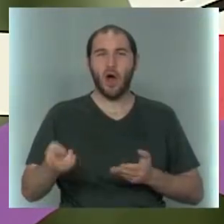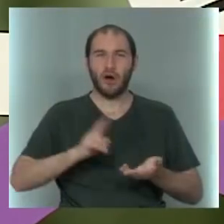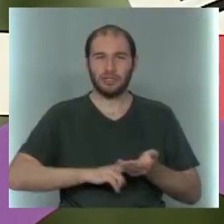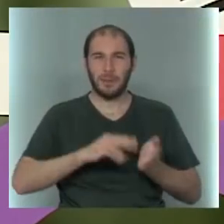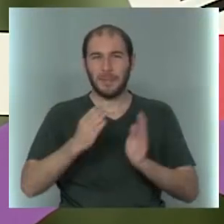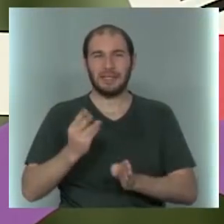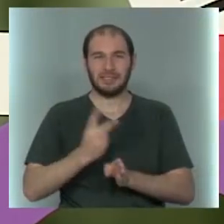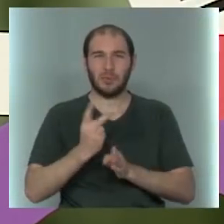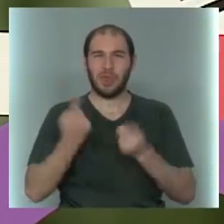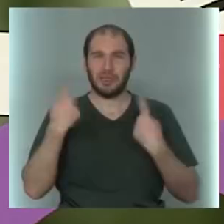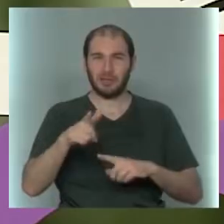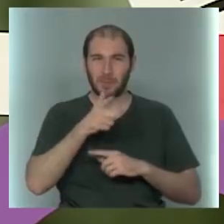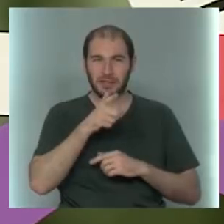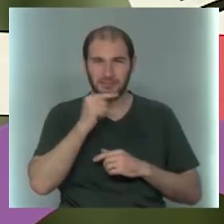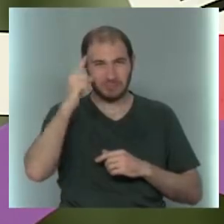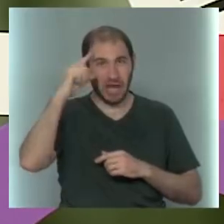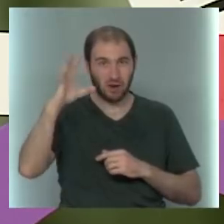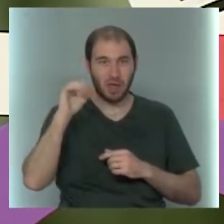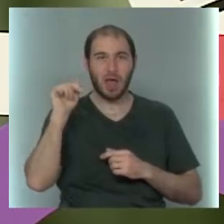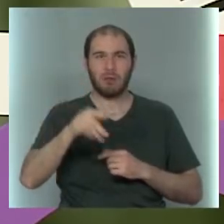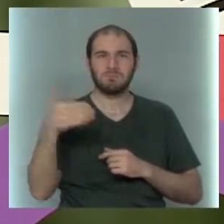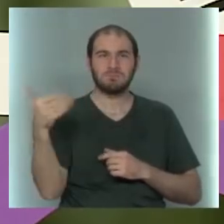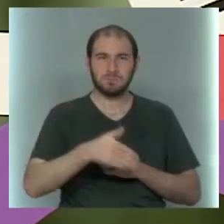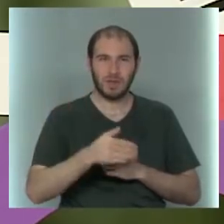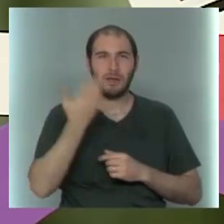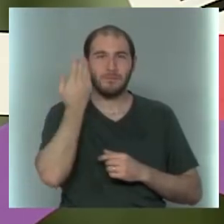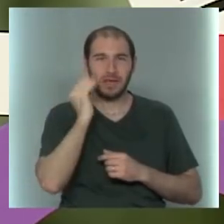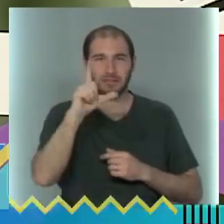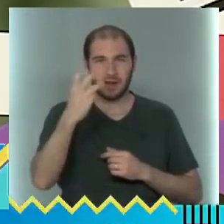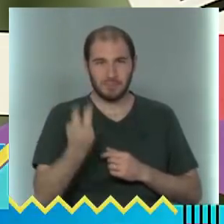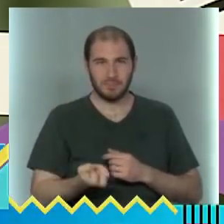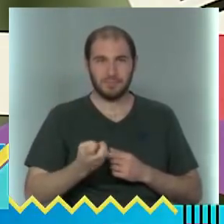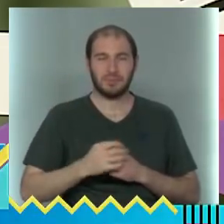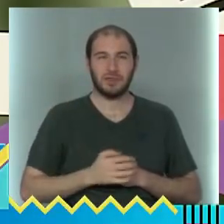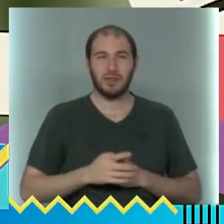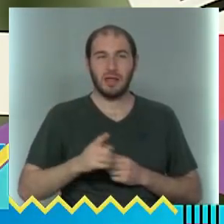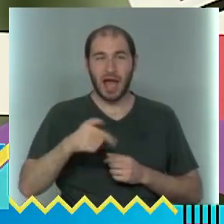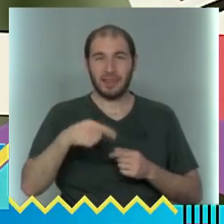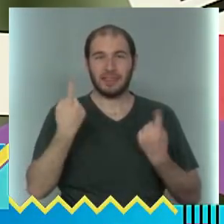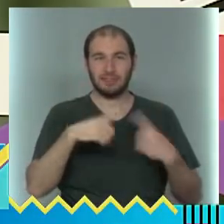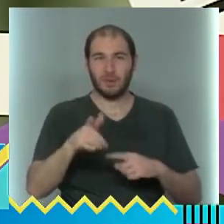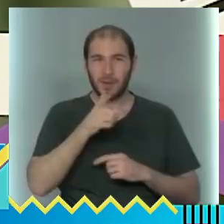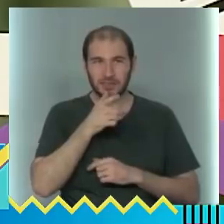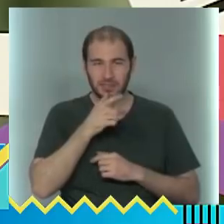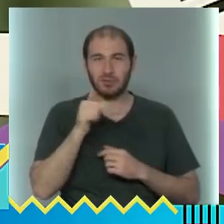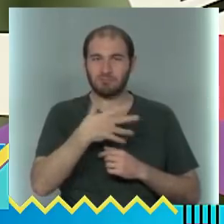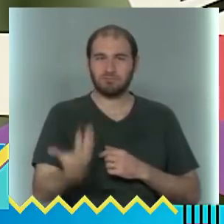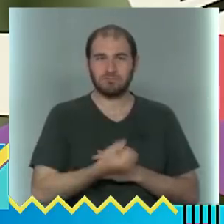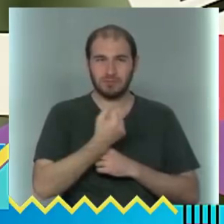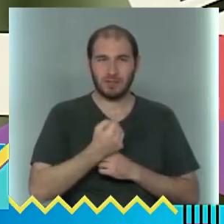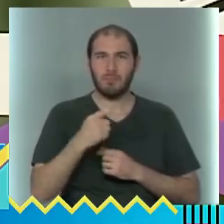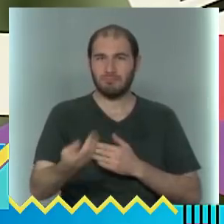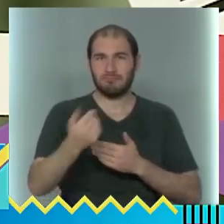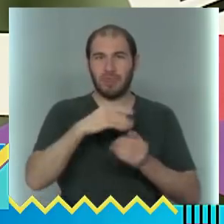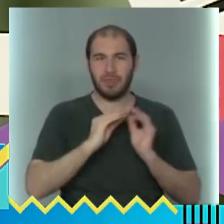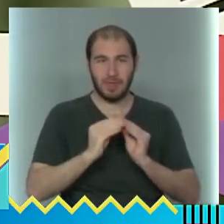Regresamos al segundo bloque de Distintos Parecidos. Recordá que vos podés participar a través de Facebook e Instagram. Estamos como Distintos Parecidos, ahí nos encontrás y te podés